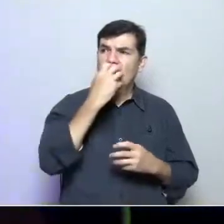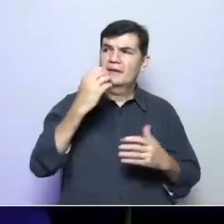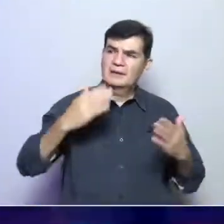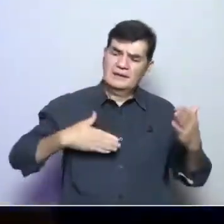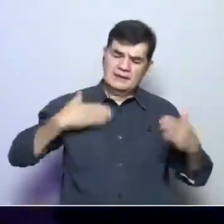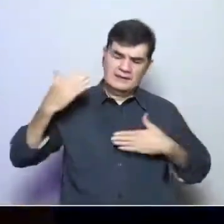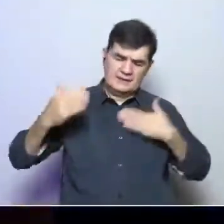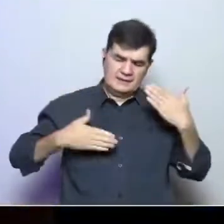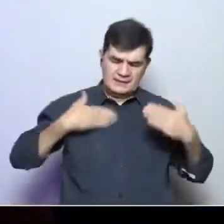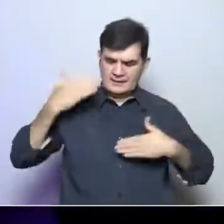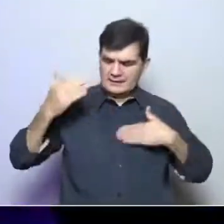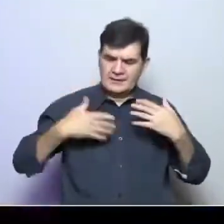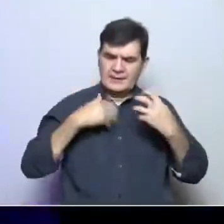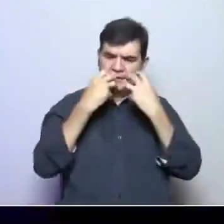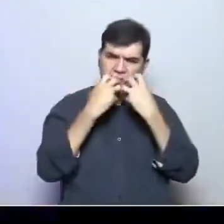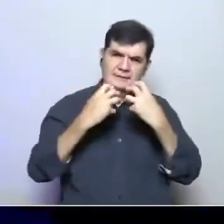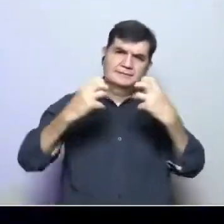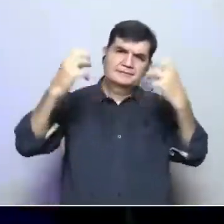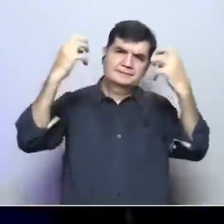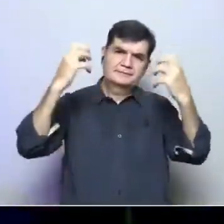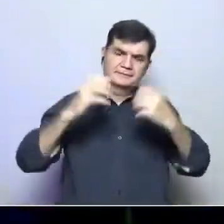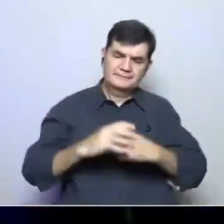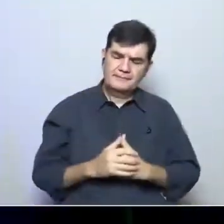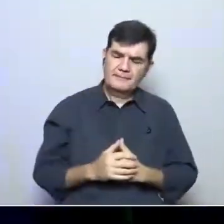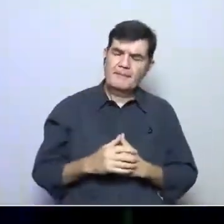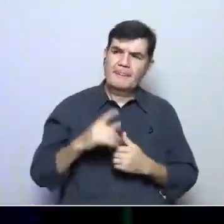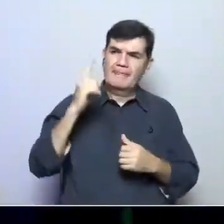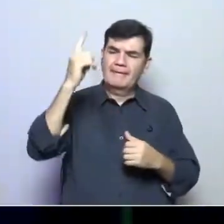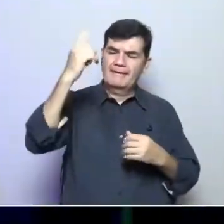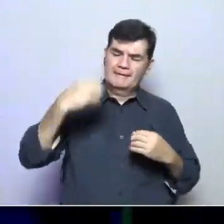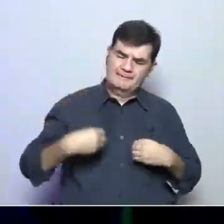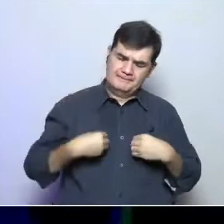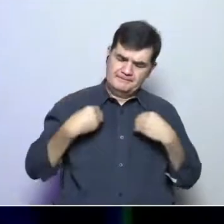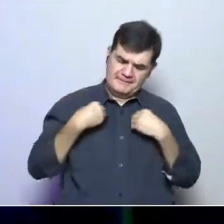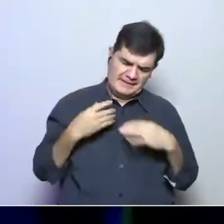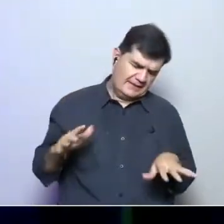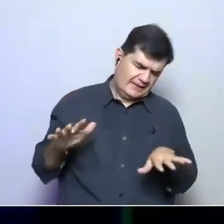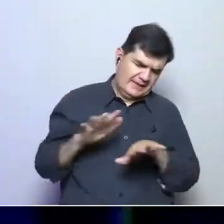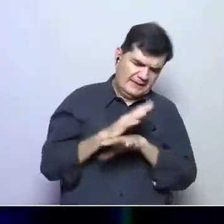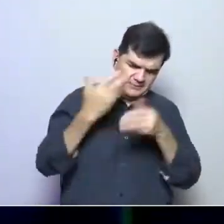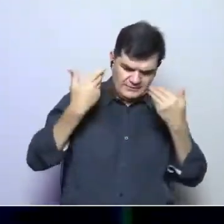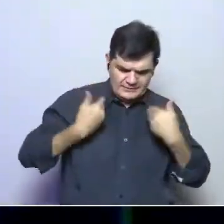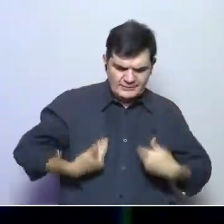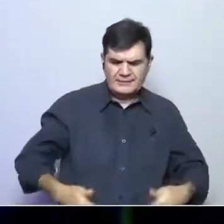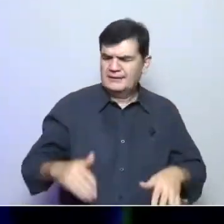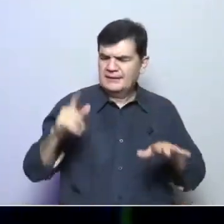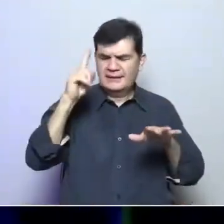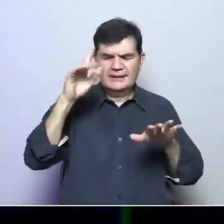Ha cambiado, nuestro ha cambiado.